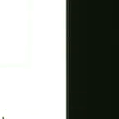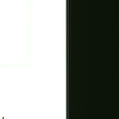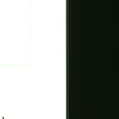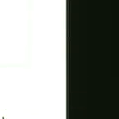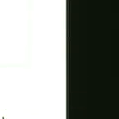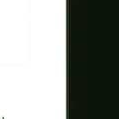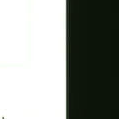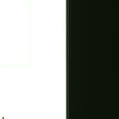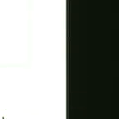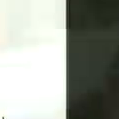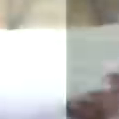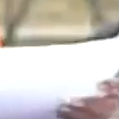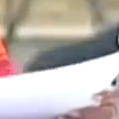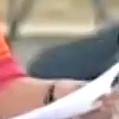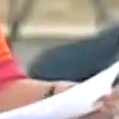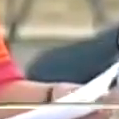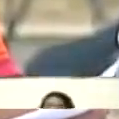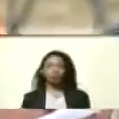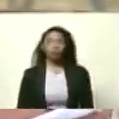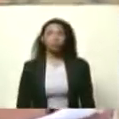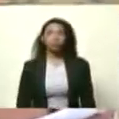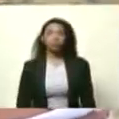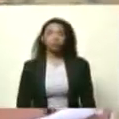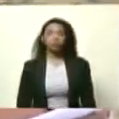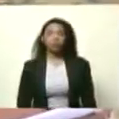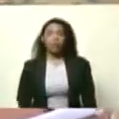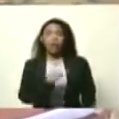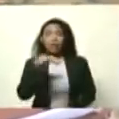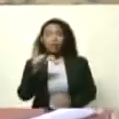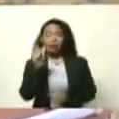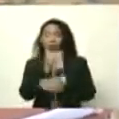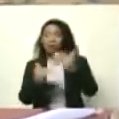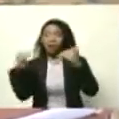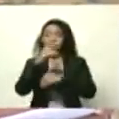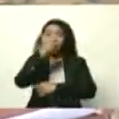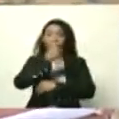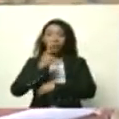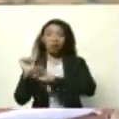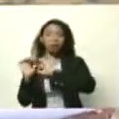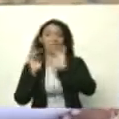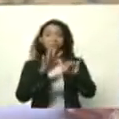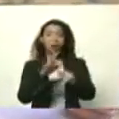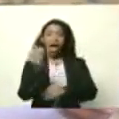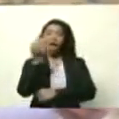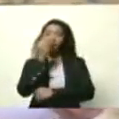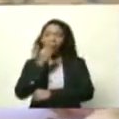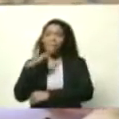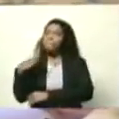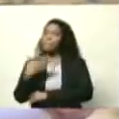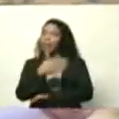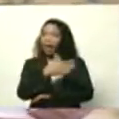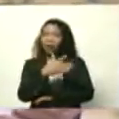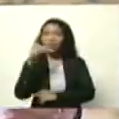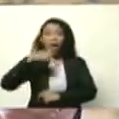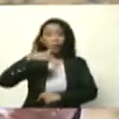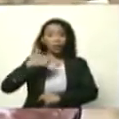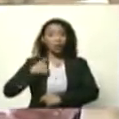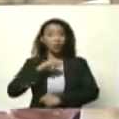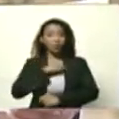la Semana Santa, la Semana Mayor, la gente salió a comer pescado. Y aquí tuvimos